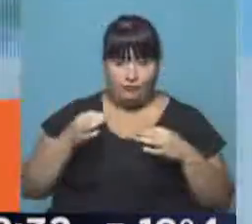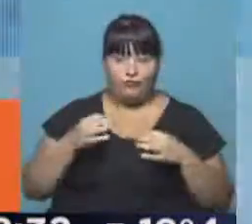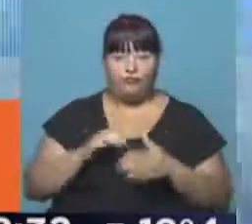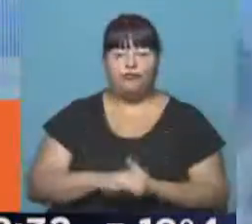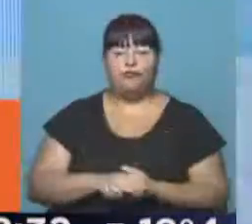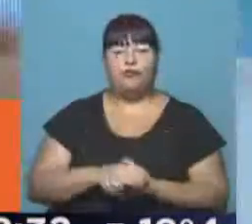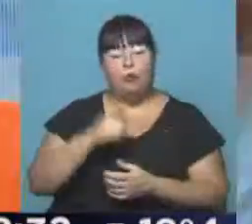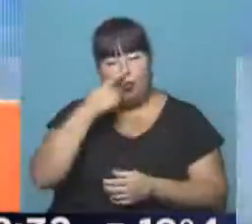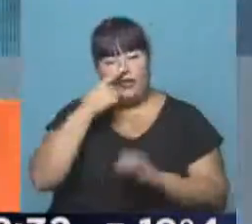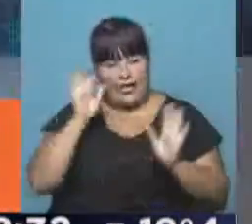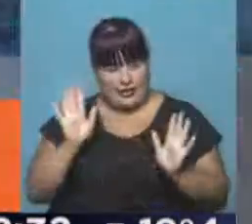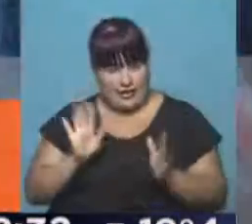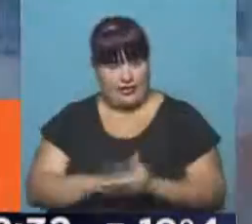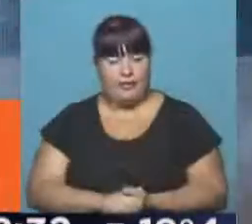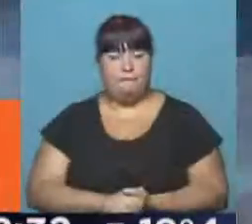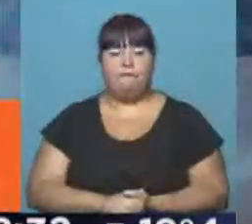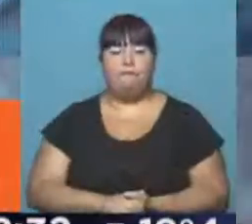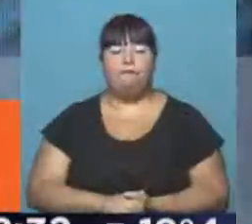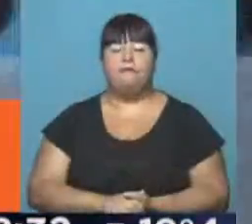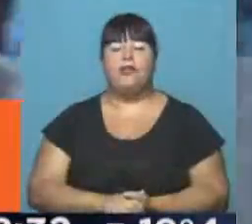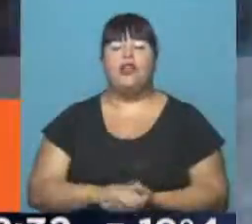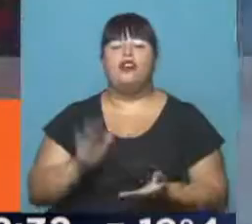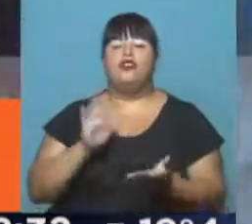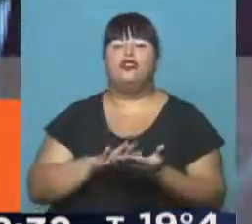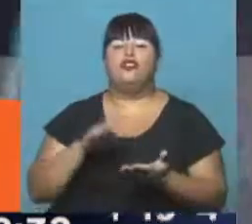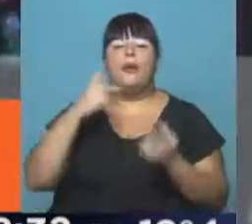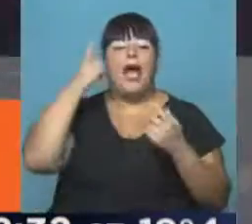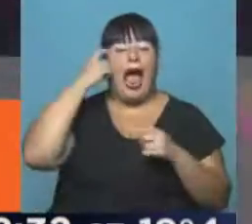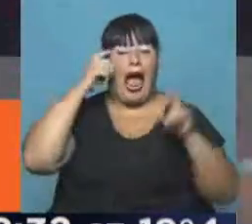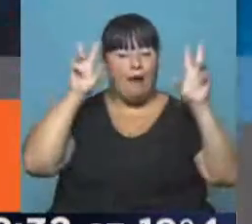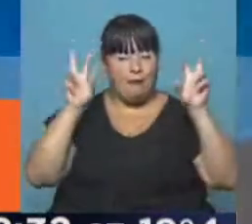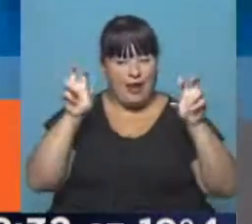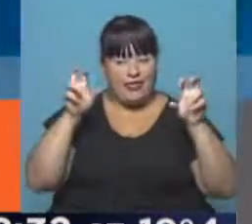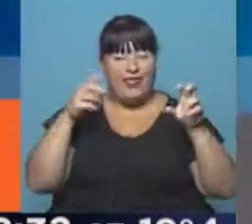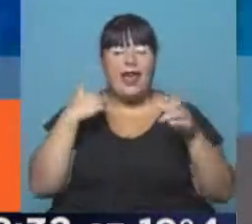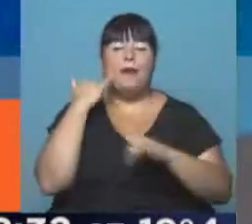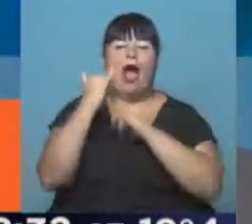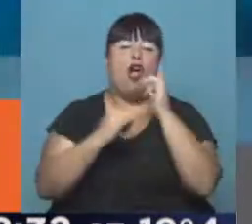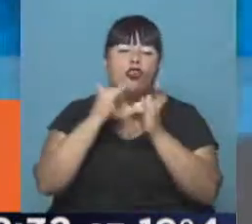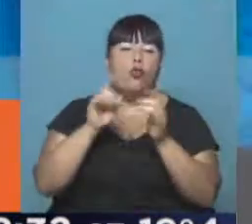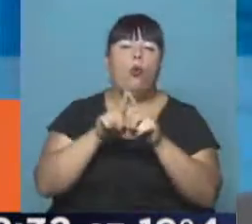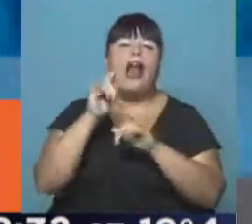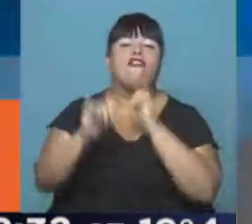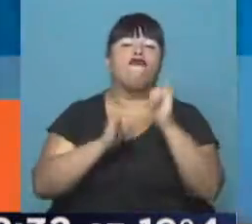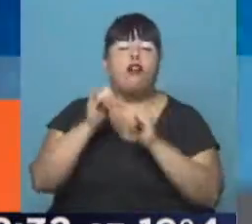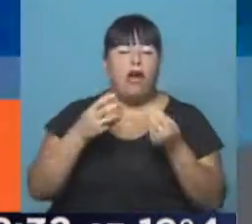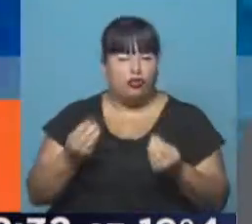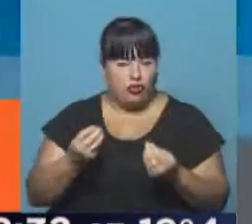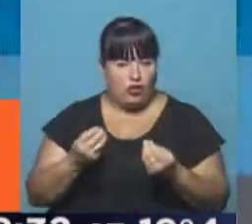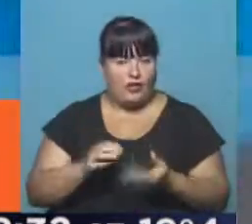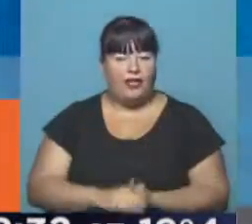hecho interesante. Lo que Aprender va a volcar como dato es,